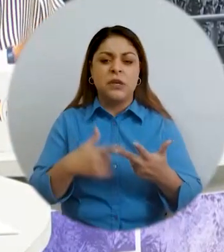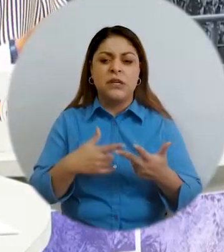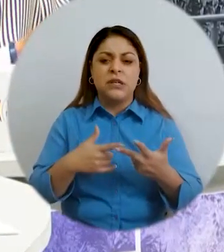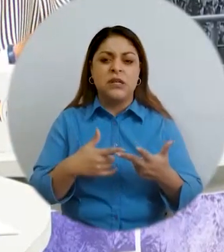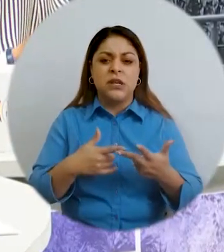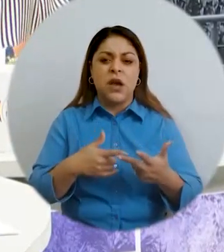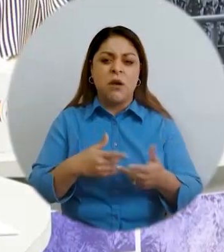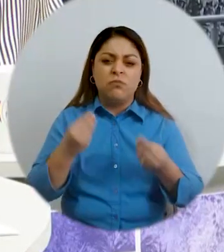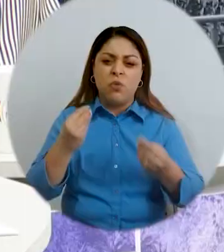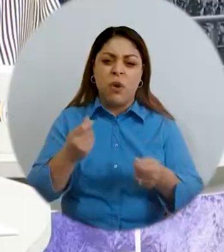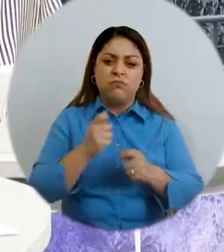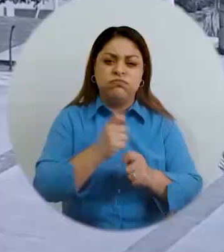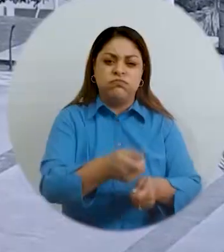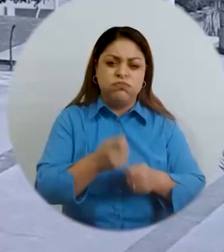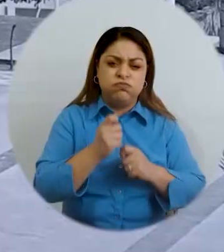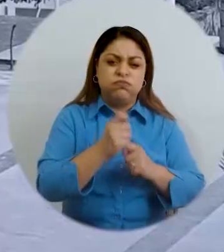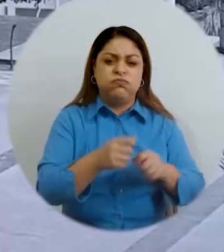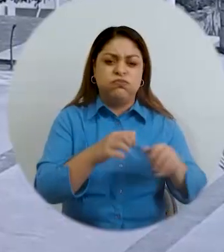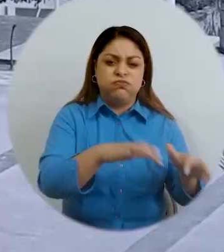el sobrepesca,